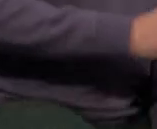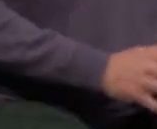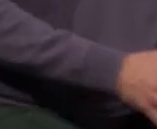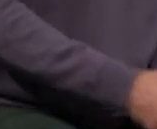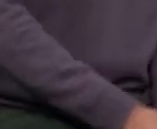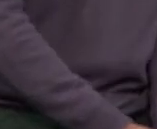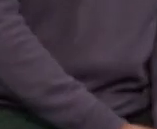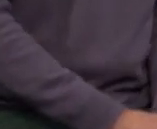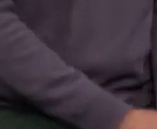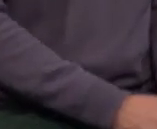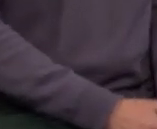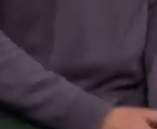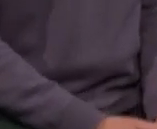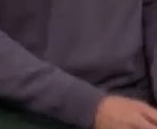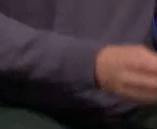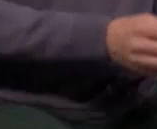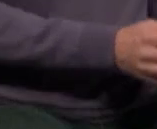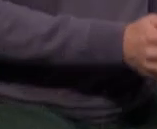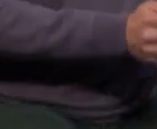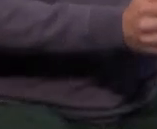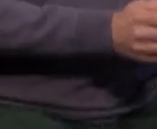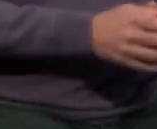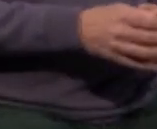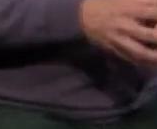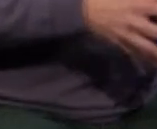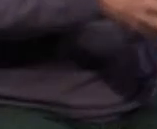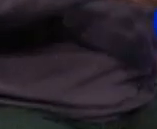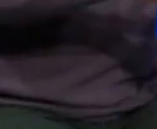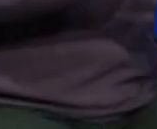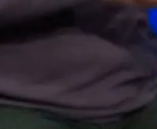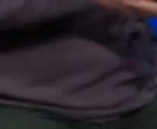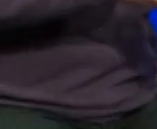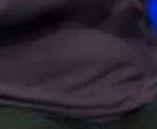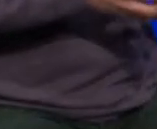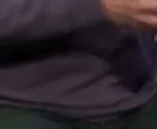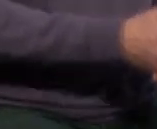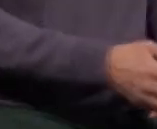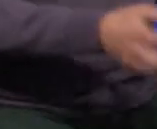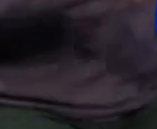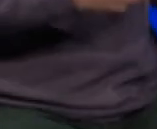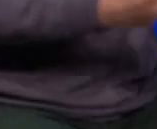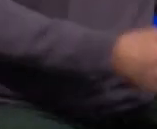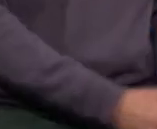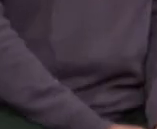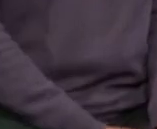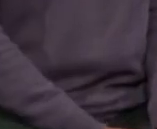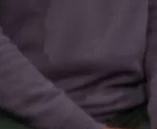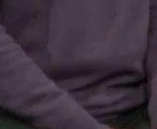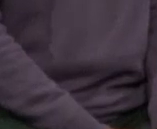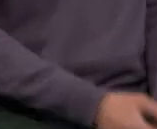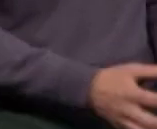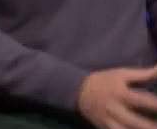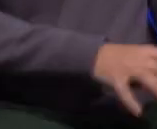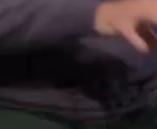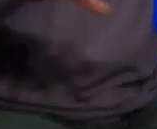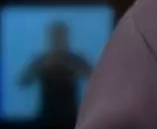le hablan a su base electoral y han arriesgado poco, salvo quizás algunos candidatos de fuerzas políticas un poco más pequeñas en términos de cantidad de votos.